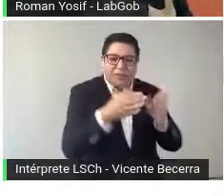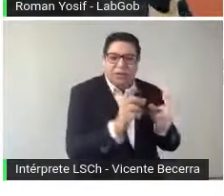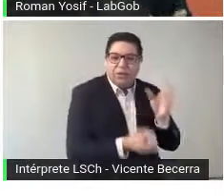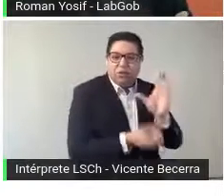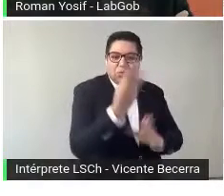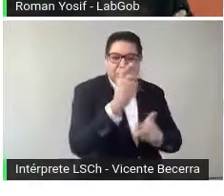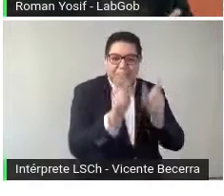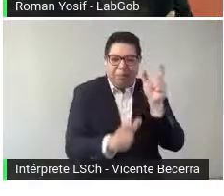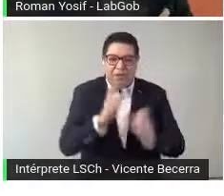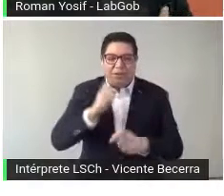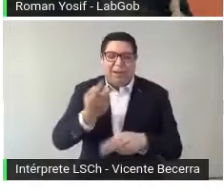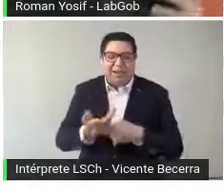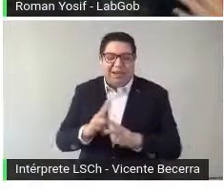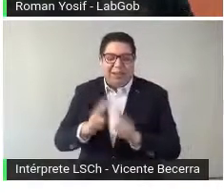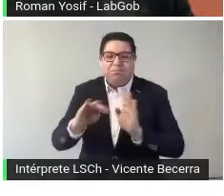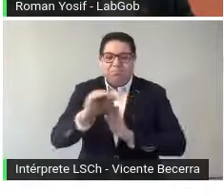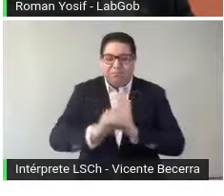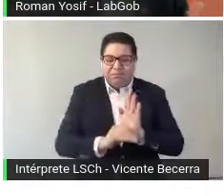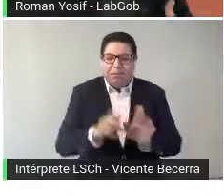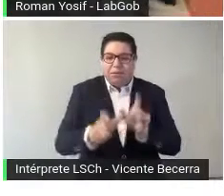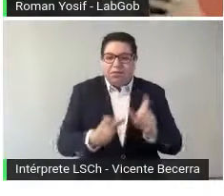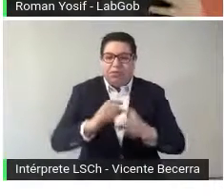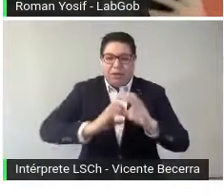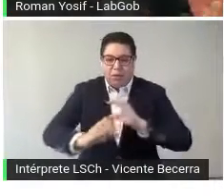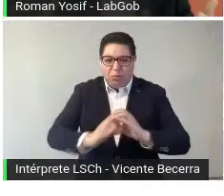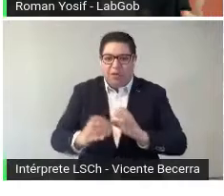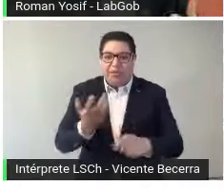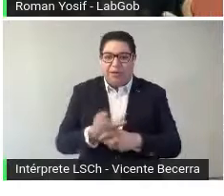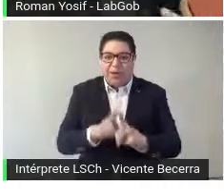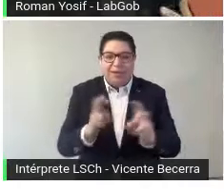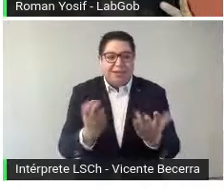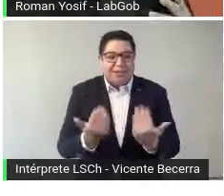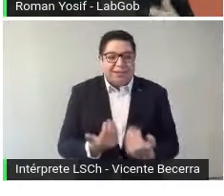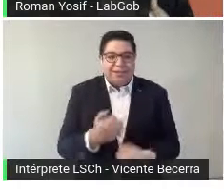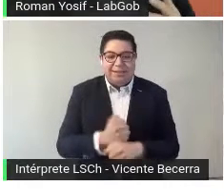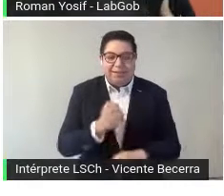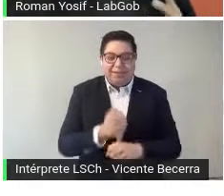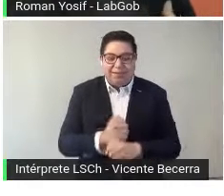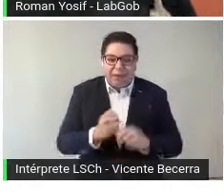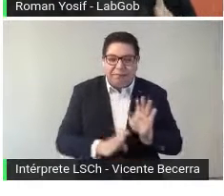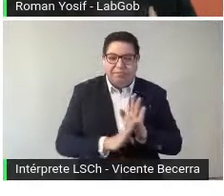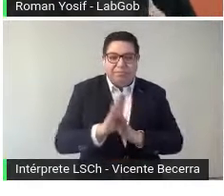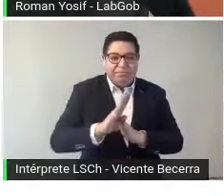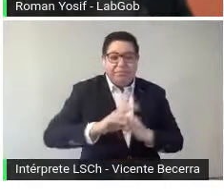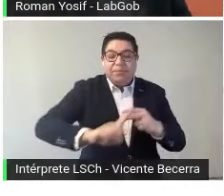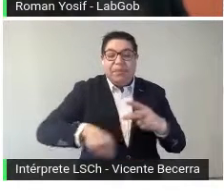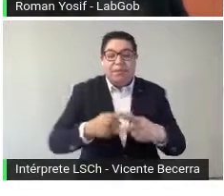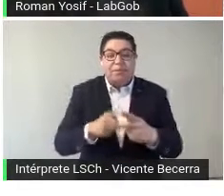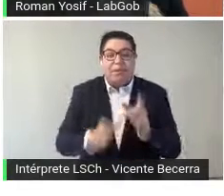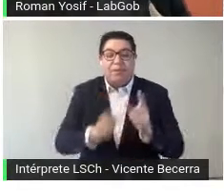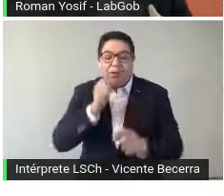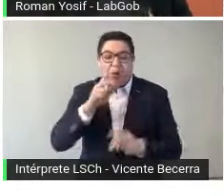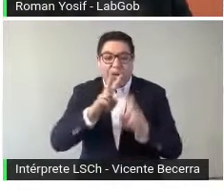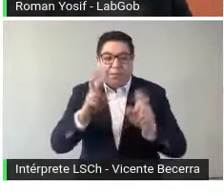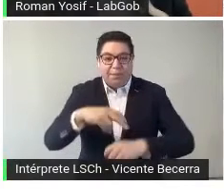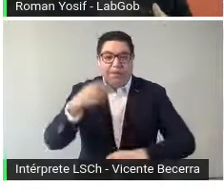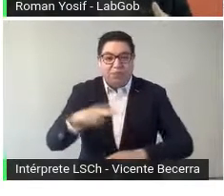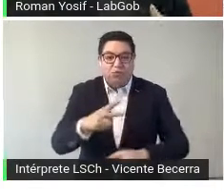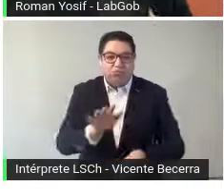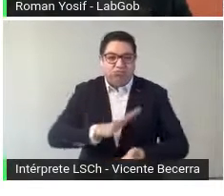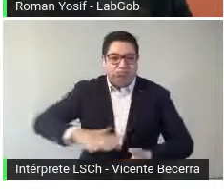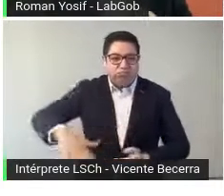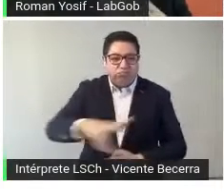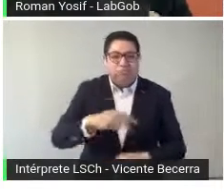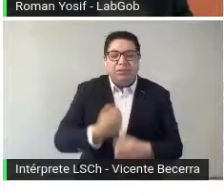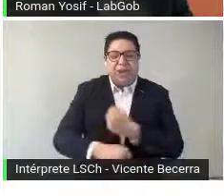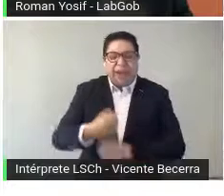nuevas maneras de hacer, con nuevas maneras de comunicarnos, con nuevas maneras de trabajar y por lo mismo con nuevas maneras de resolver problemas que nos aquejan hace